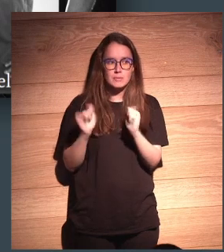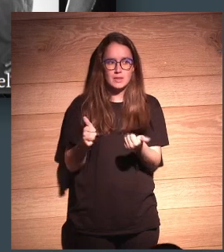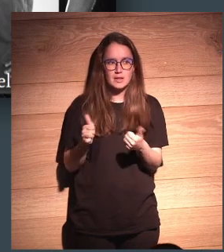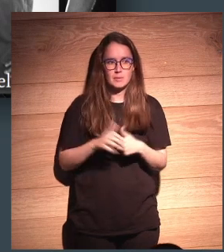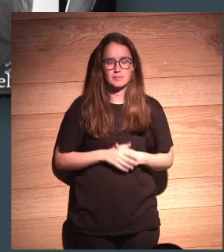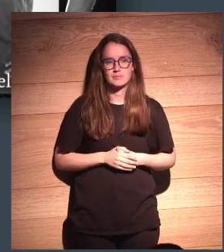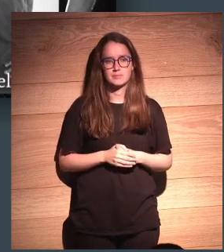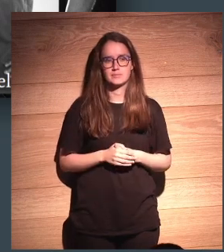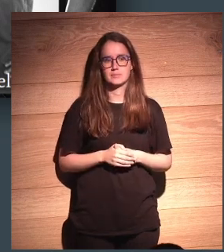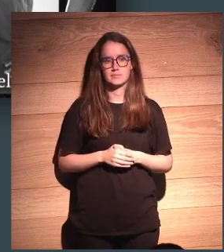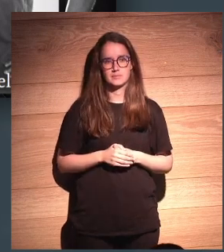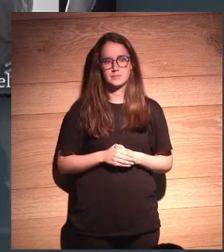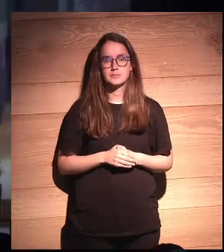empezamos.